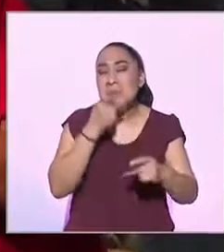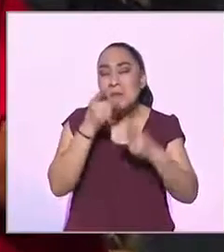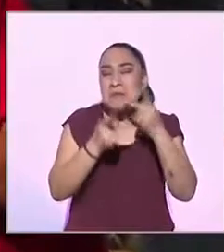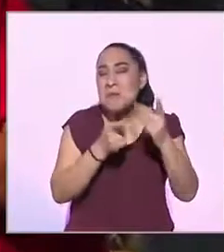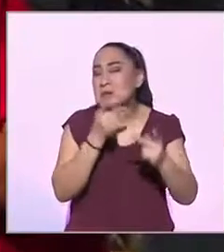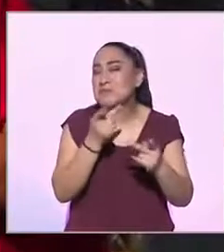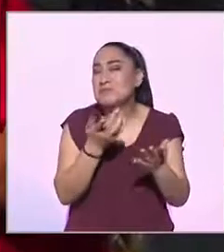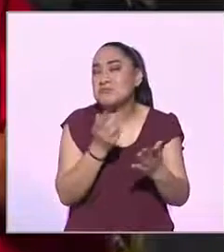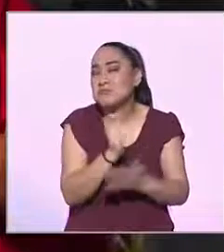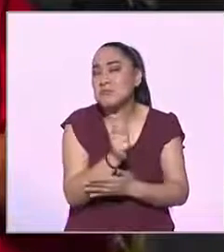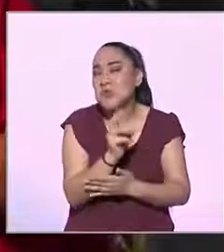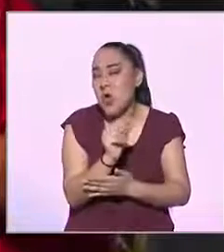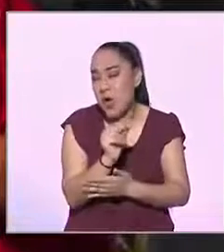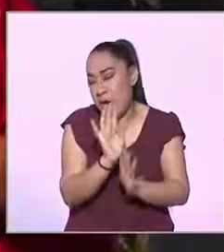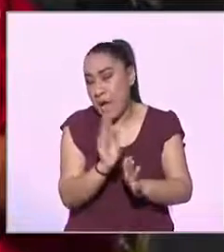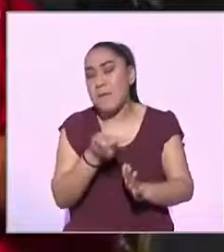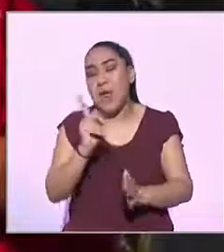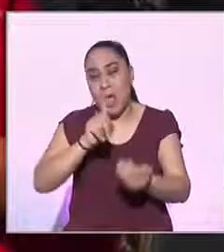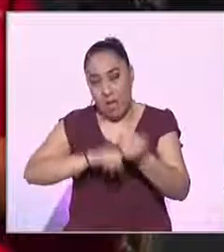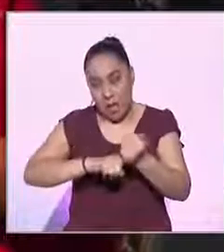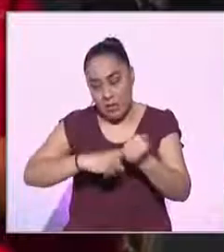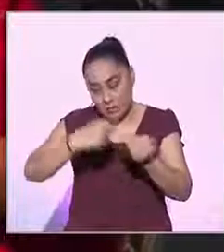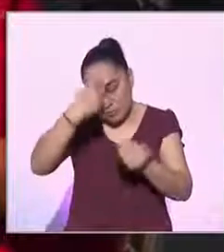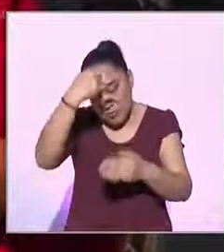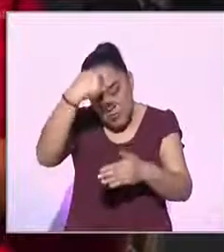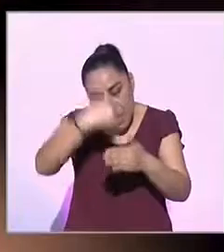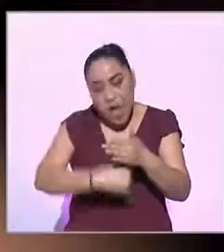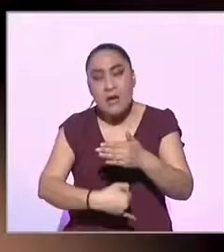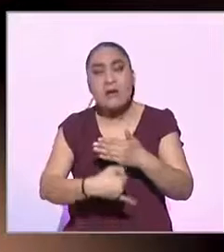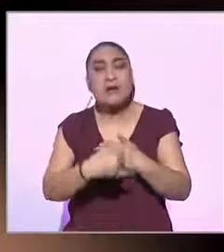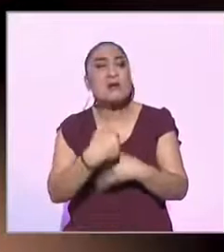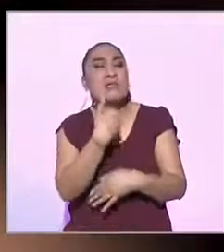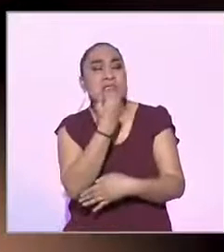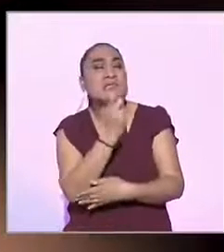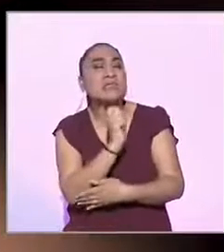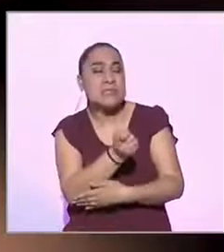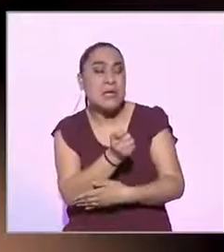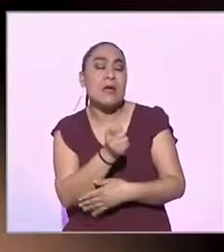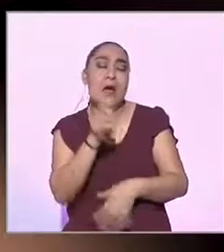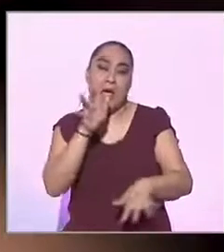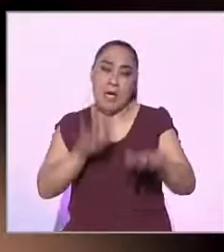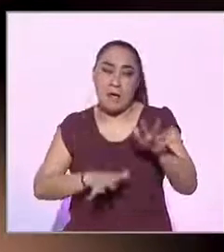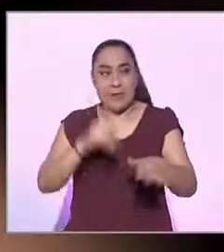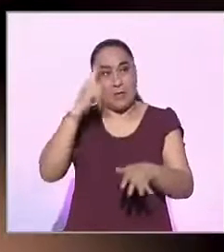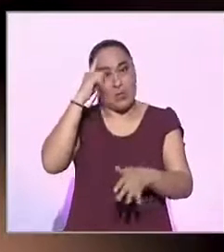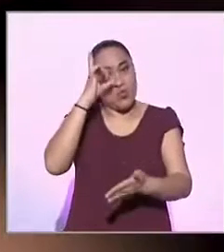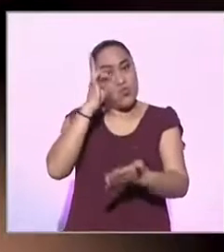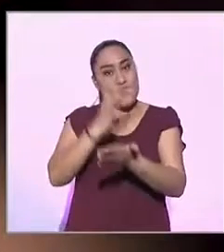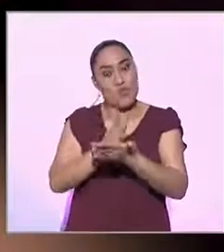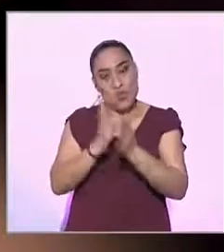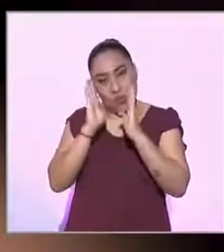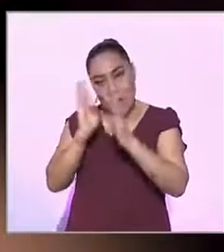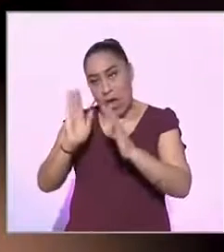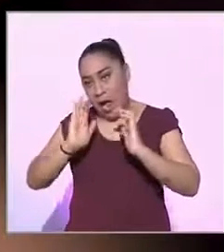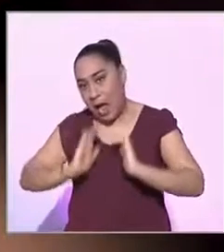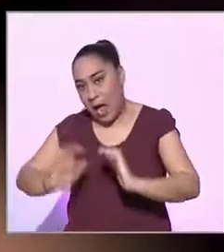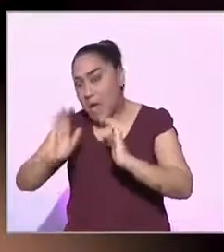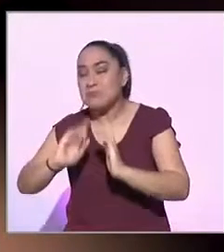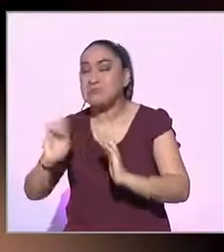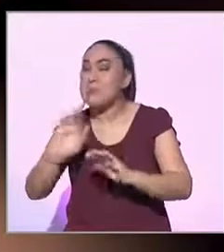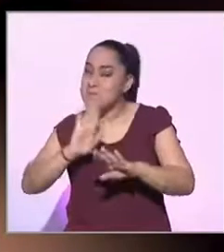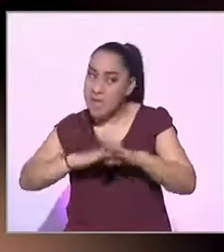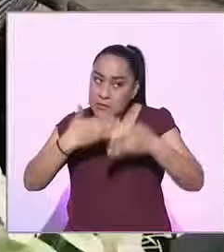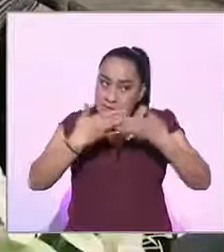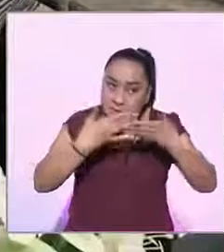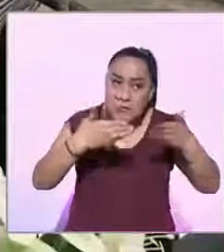Mari Carmen, muy en el fondo tienen un sentido. Admite que no puede encasillarse en un género y explora el mundo a través de